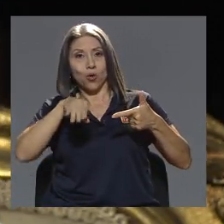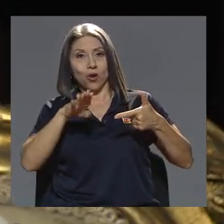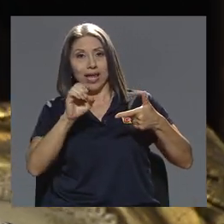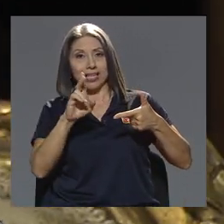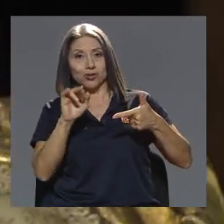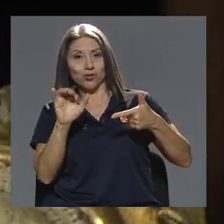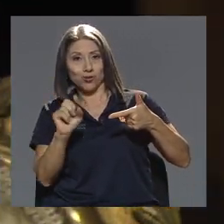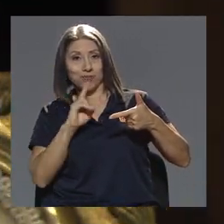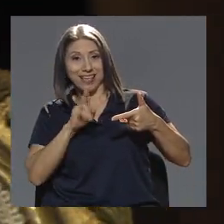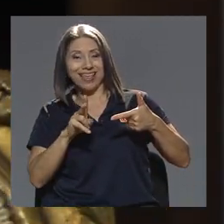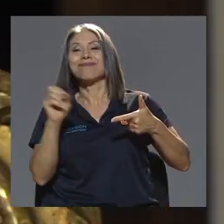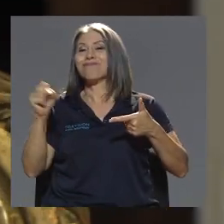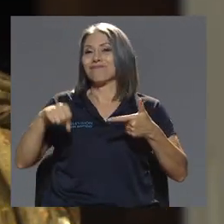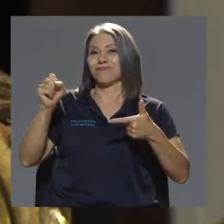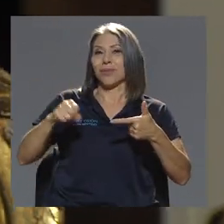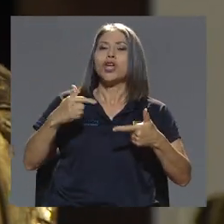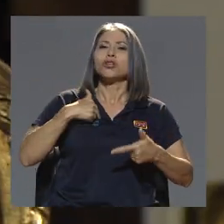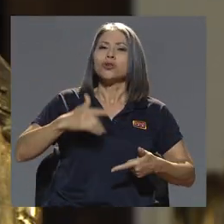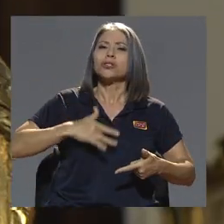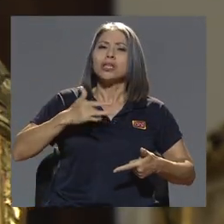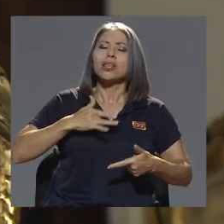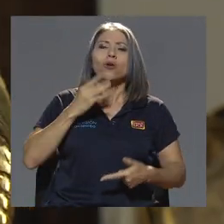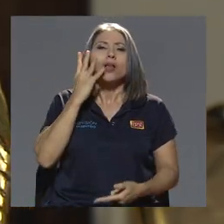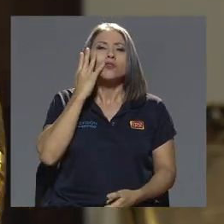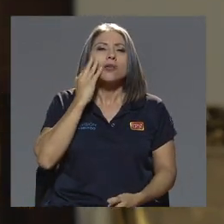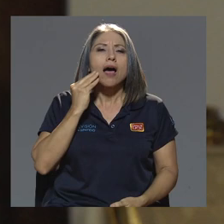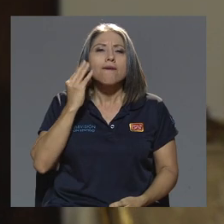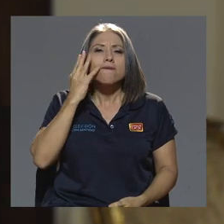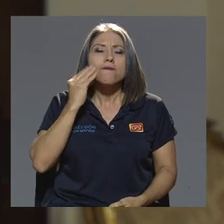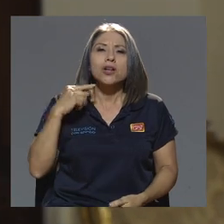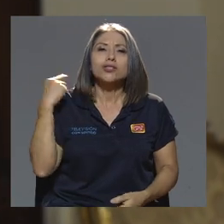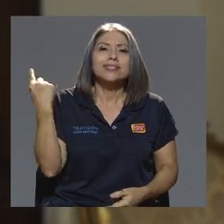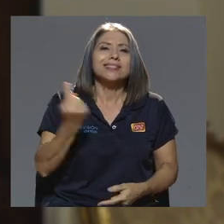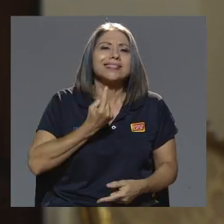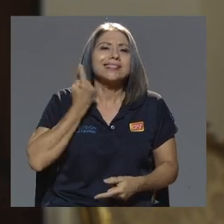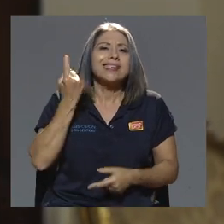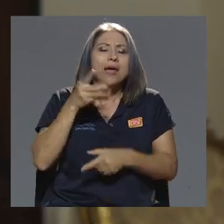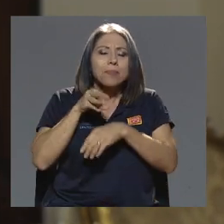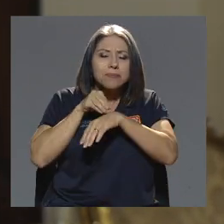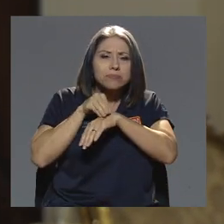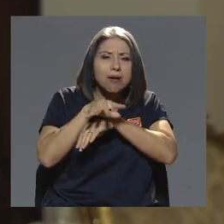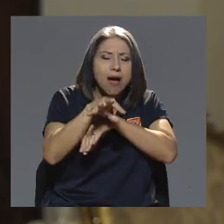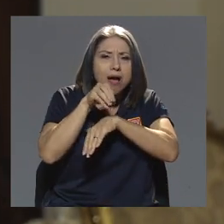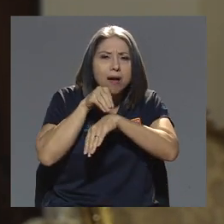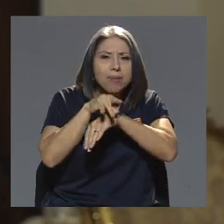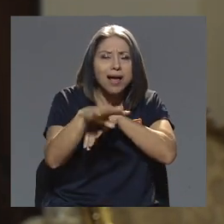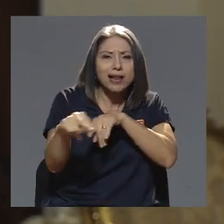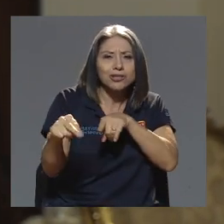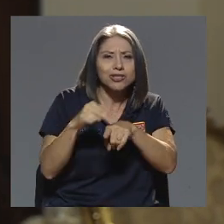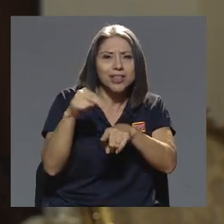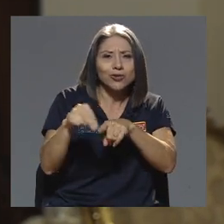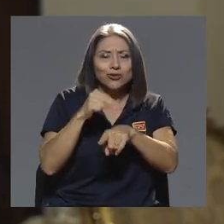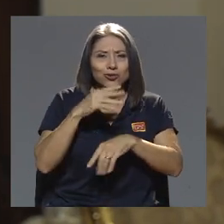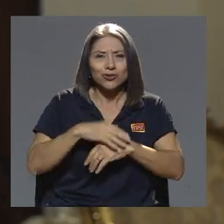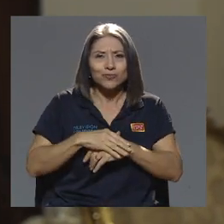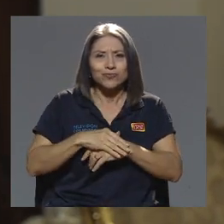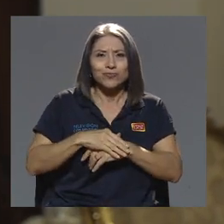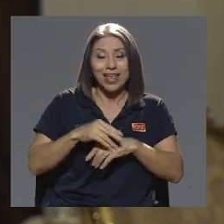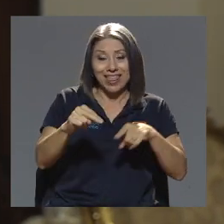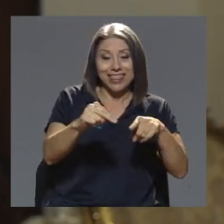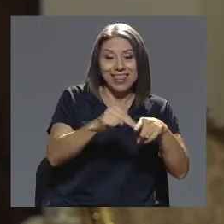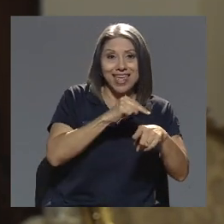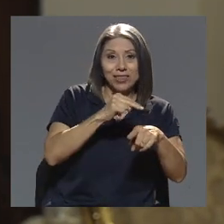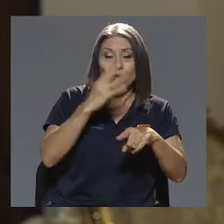Jesús. Yo siento que los abuelos siempre tienen una fuerte ascendencia sobre los nietos y que esa convivencia entre